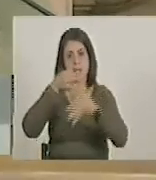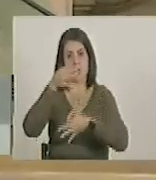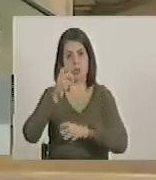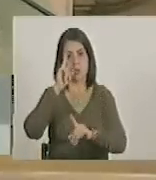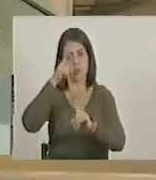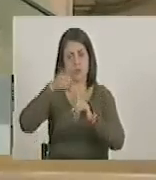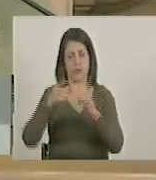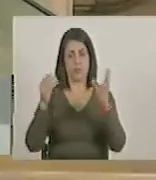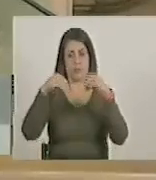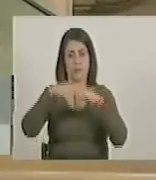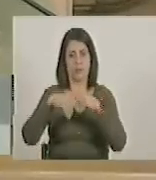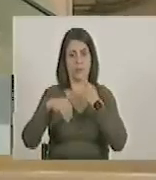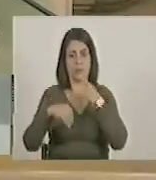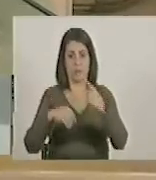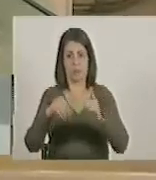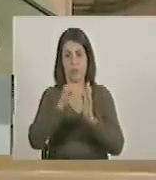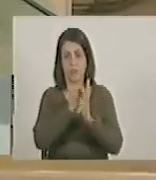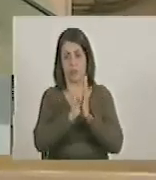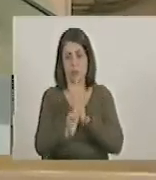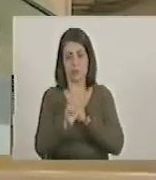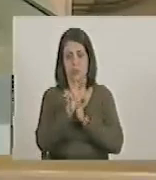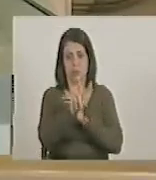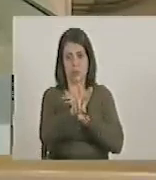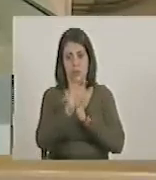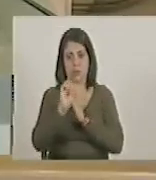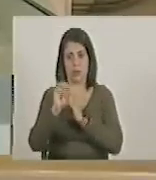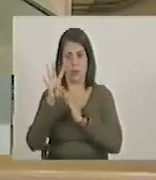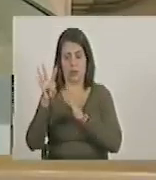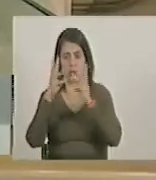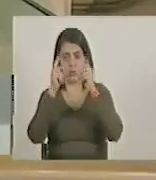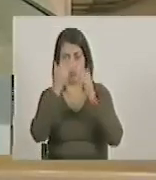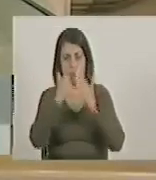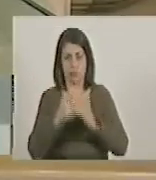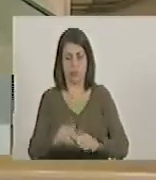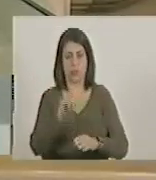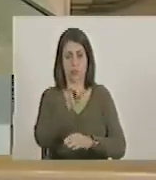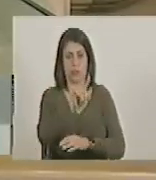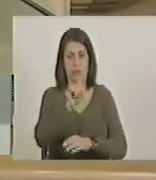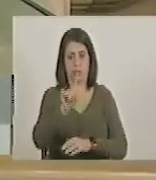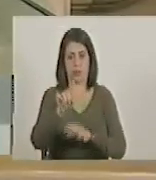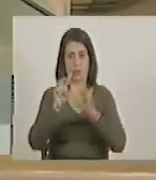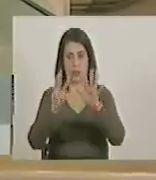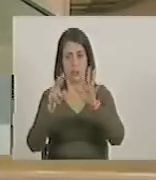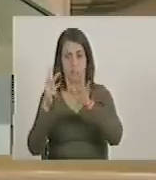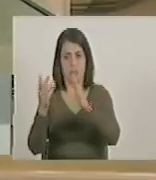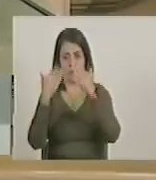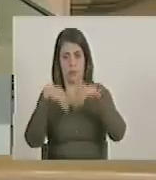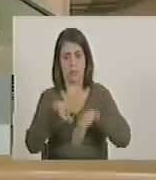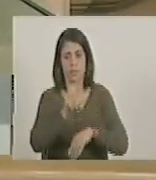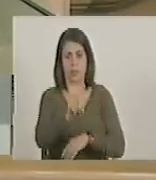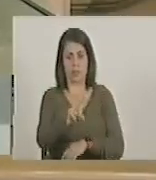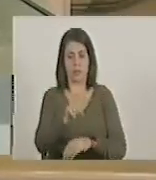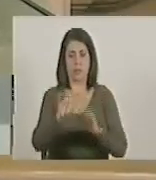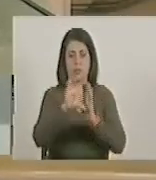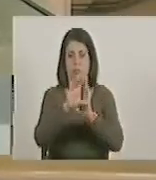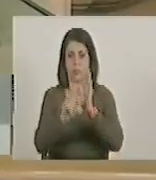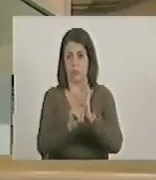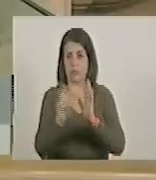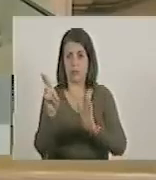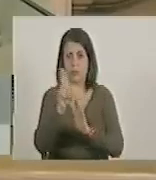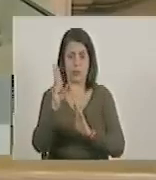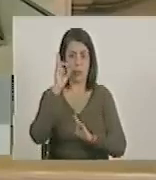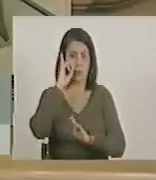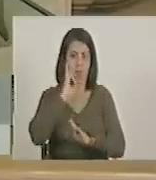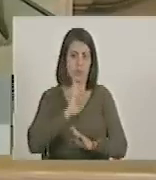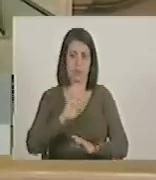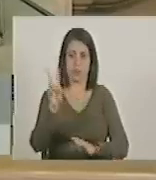de conformidad con lo establecido en el artículo 204, numeral 1 y 187, numeral 1, de la Constitución de